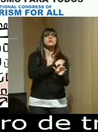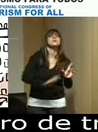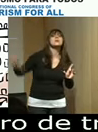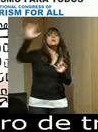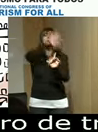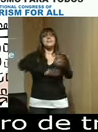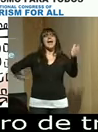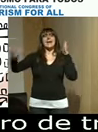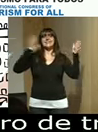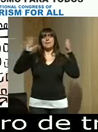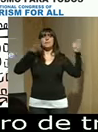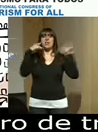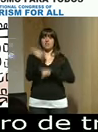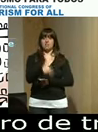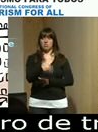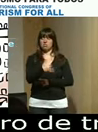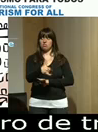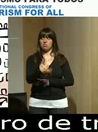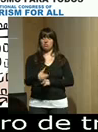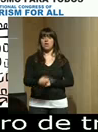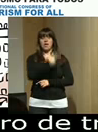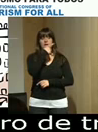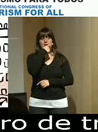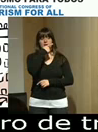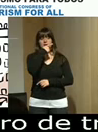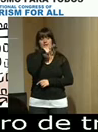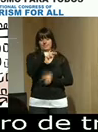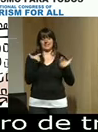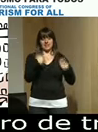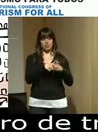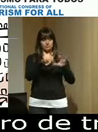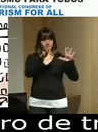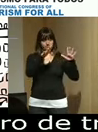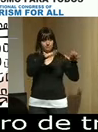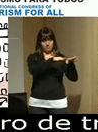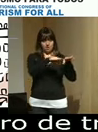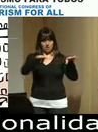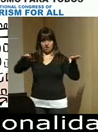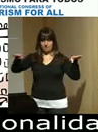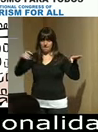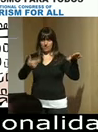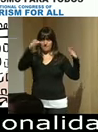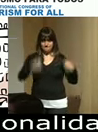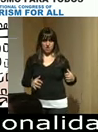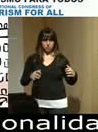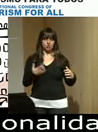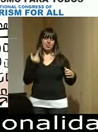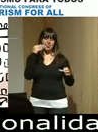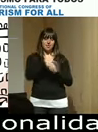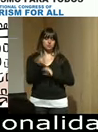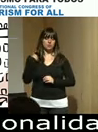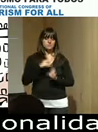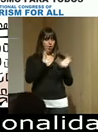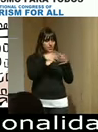baja, la estacionalidad del sector se ve muy reducida. Existe una serie de parámetros que influyen en la preferencia del colectivo